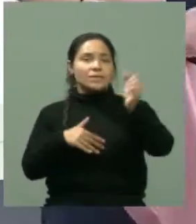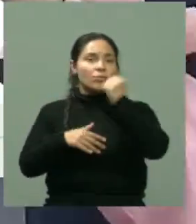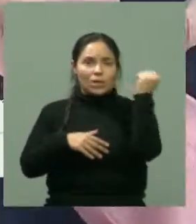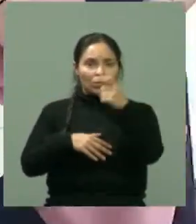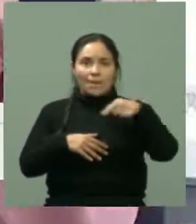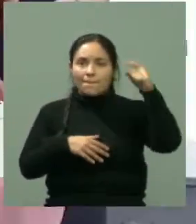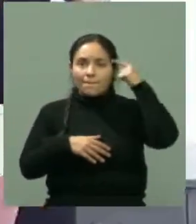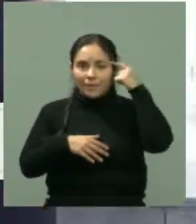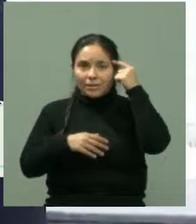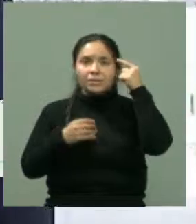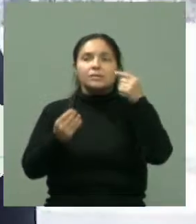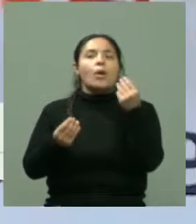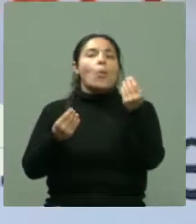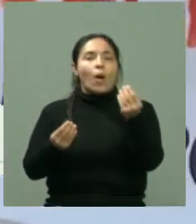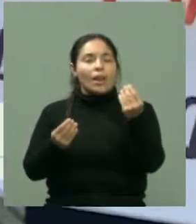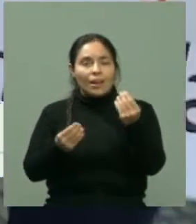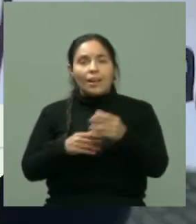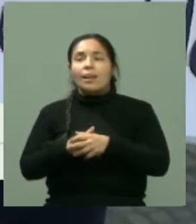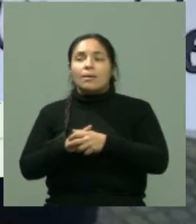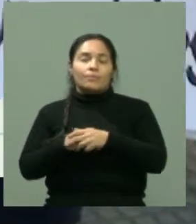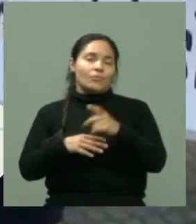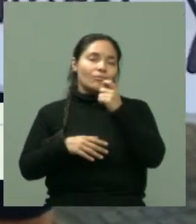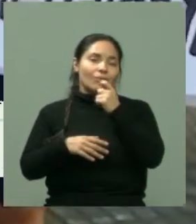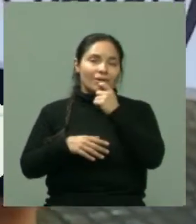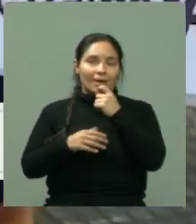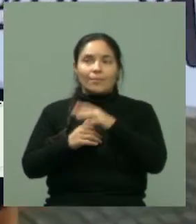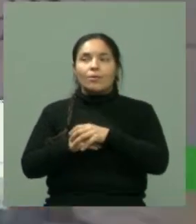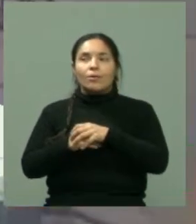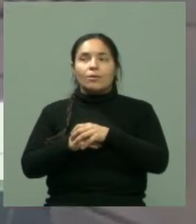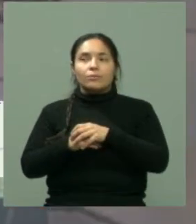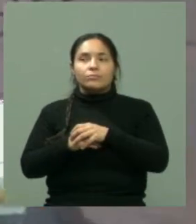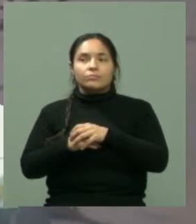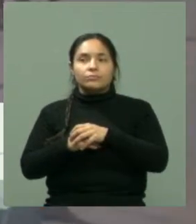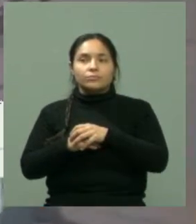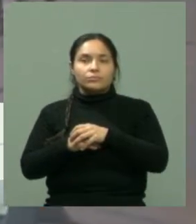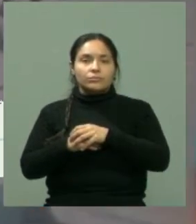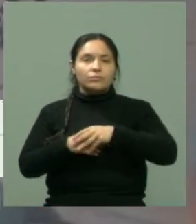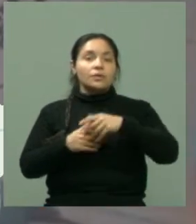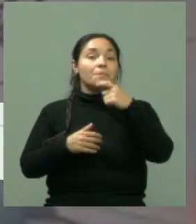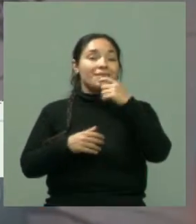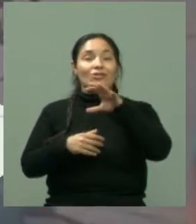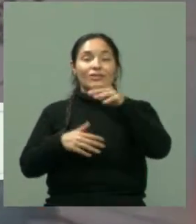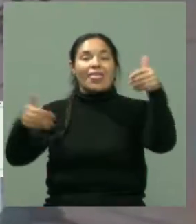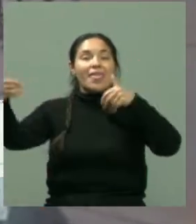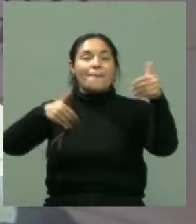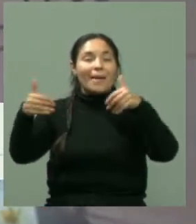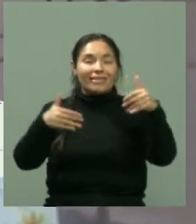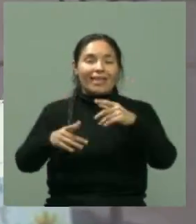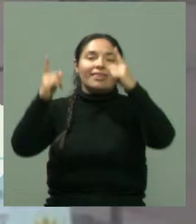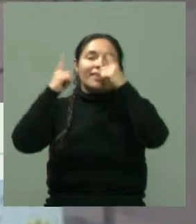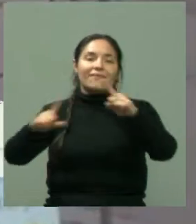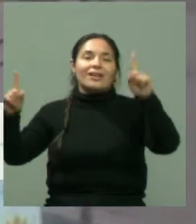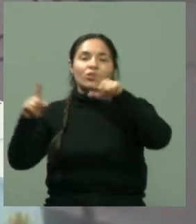de Jóvenes por el Clima en Mendoza? Digo, teniendo en cuenta esto que decís, la demanda que hay a nivel provincia de Mendoza no es la misma que hay en otros